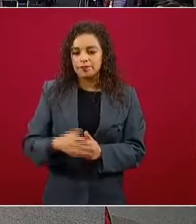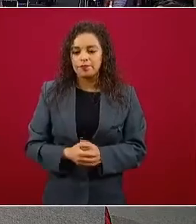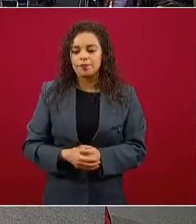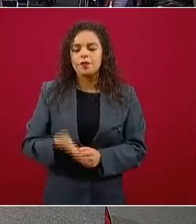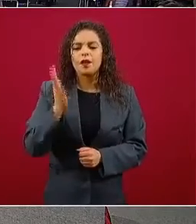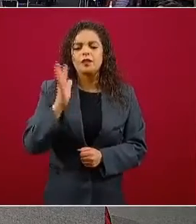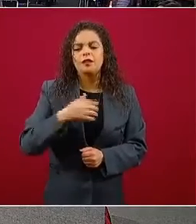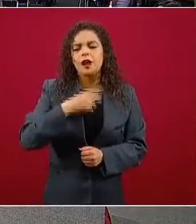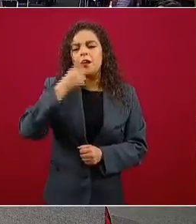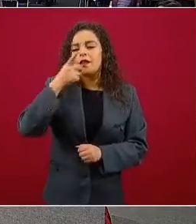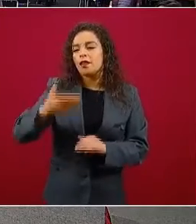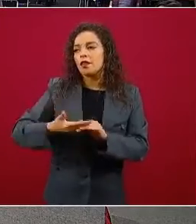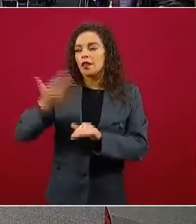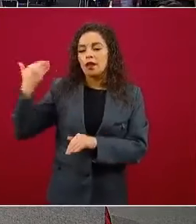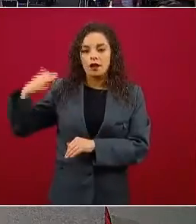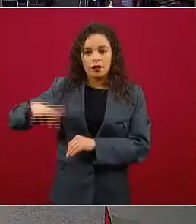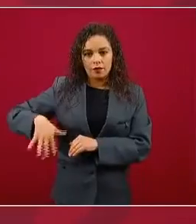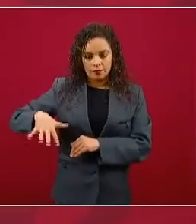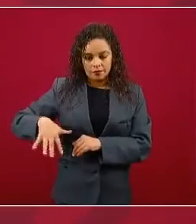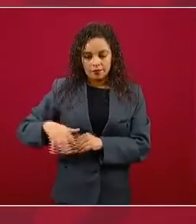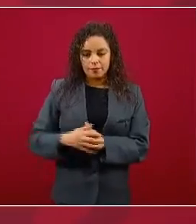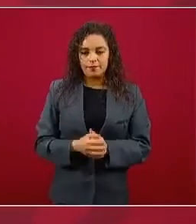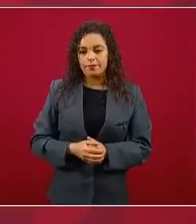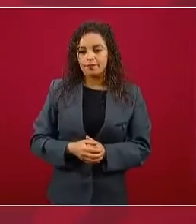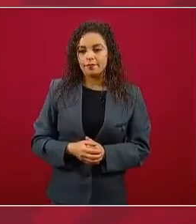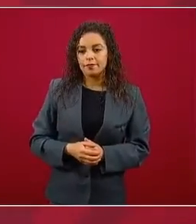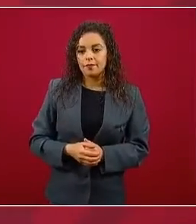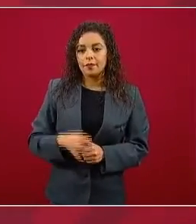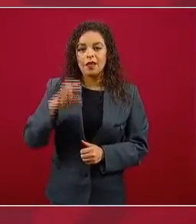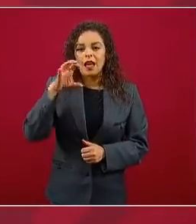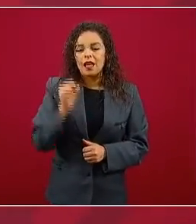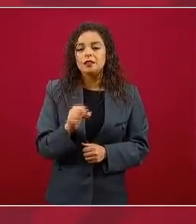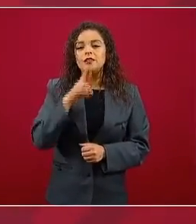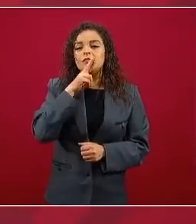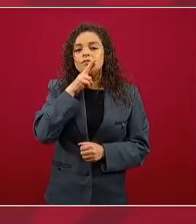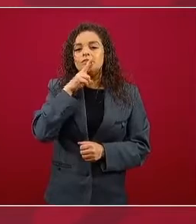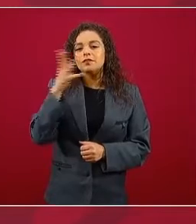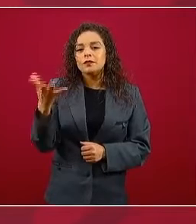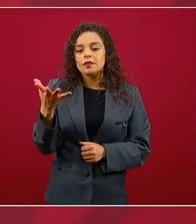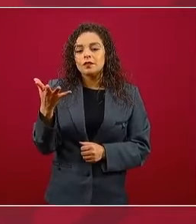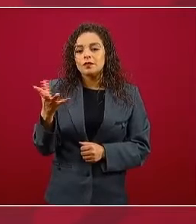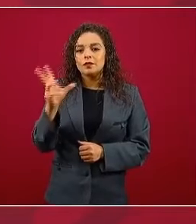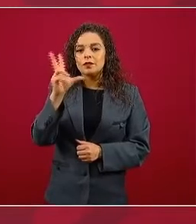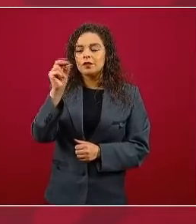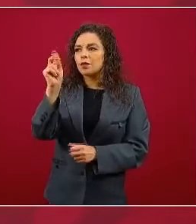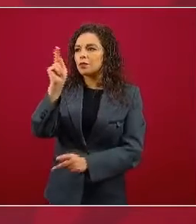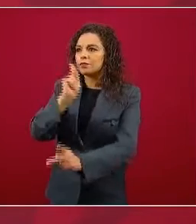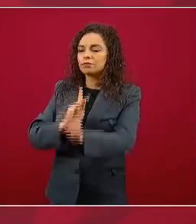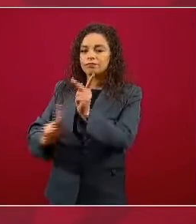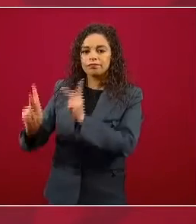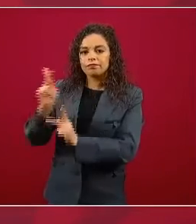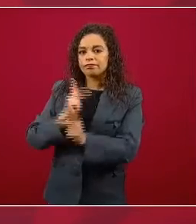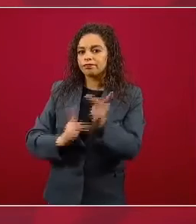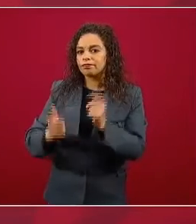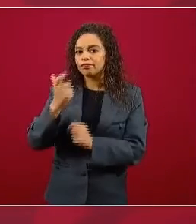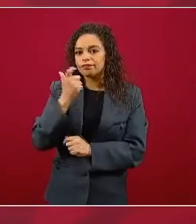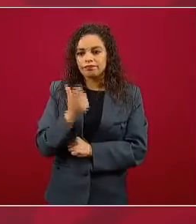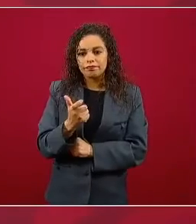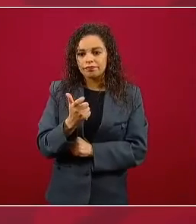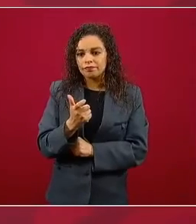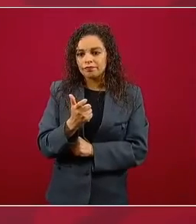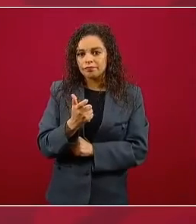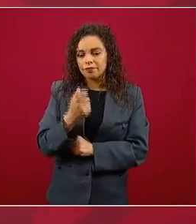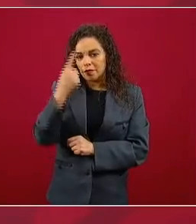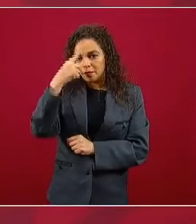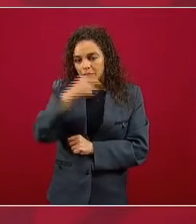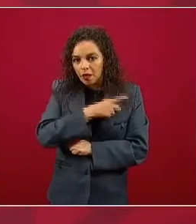que lo mejor es que no haya endeudamiento. Ya he hablado